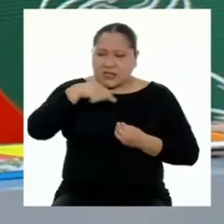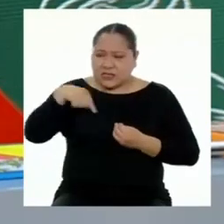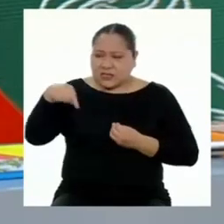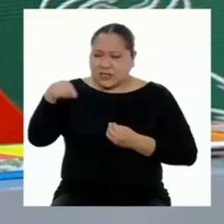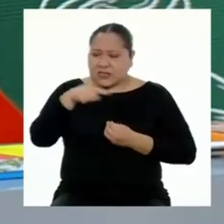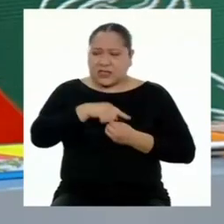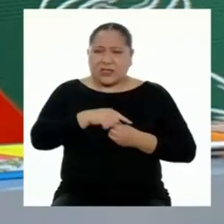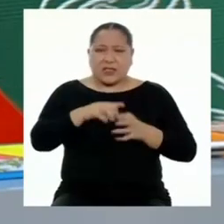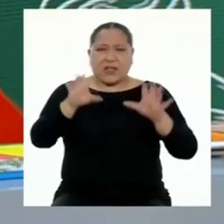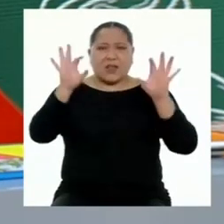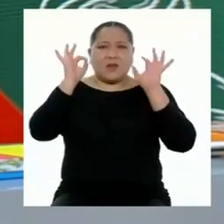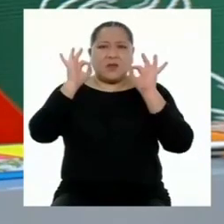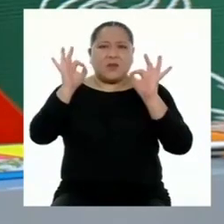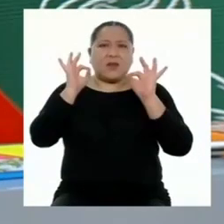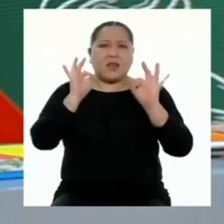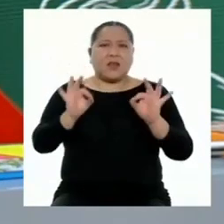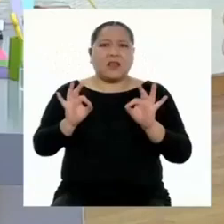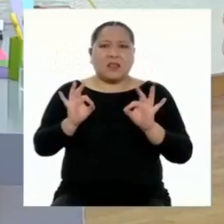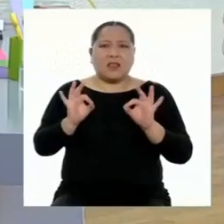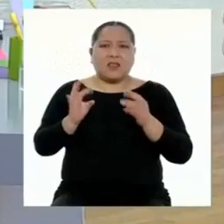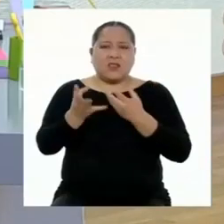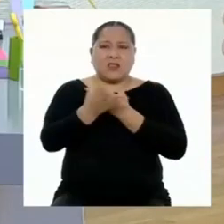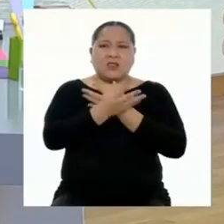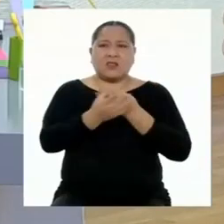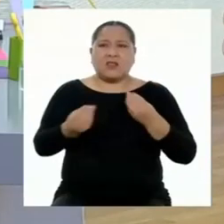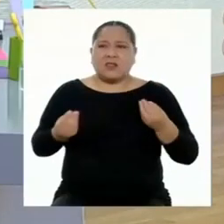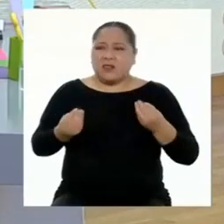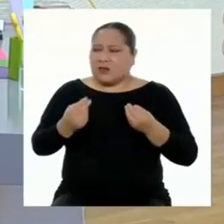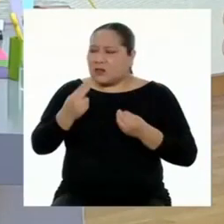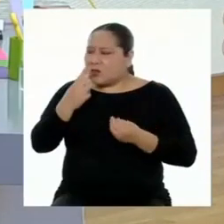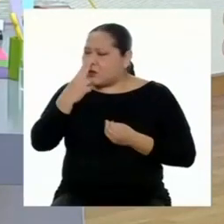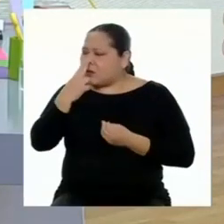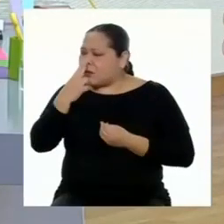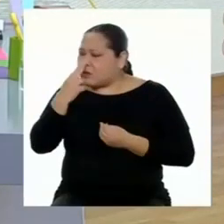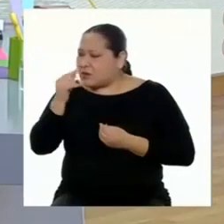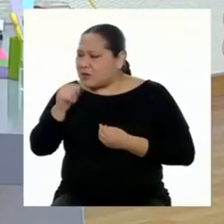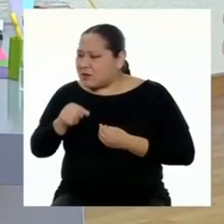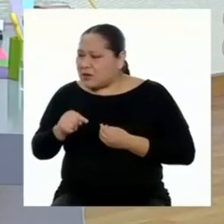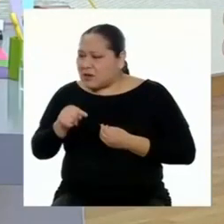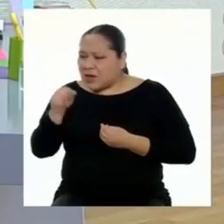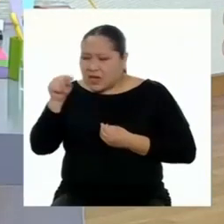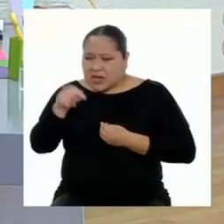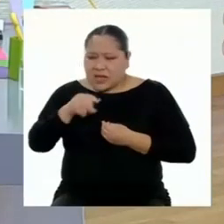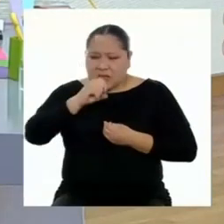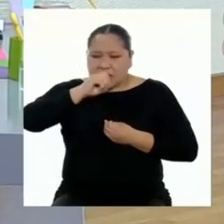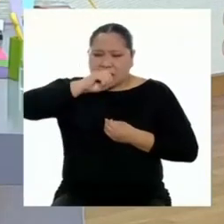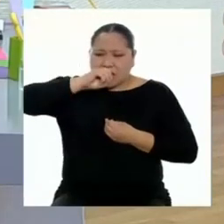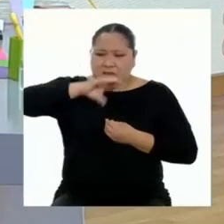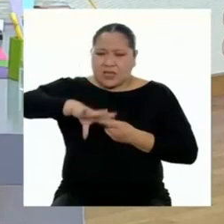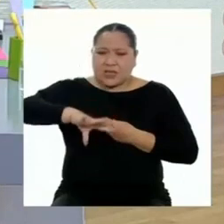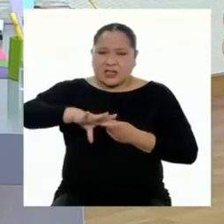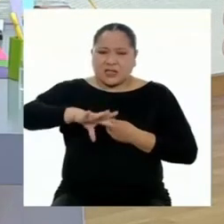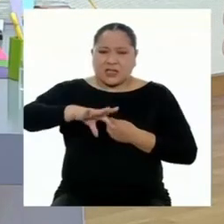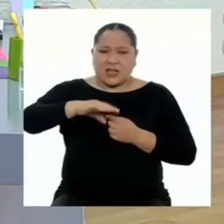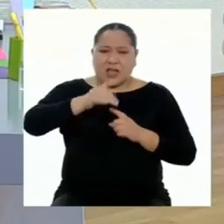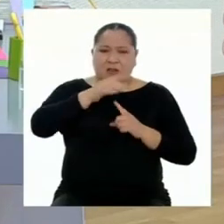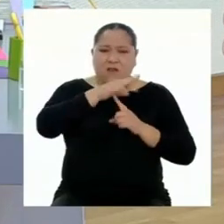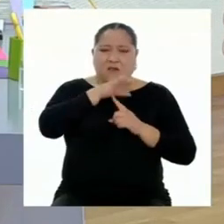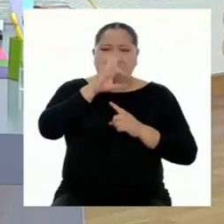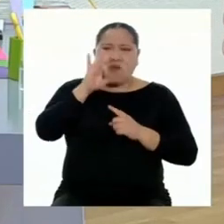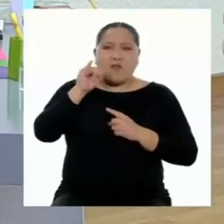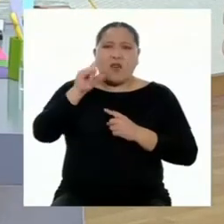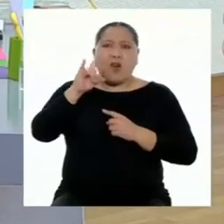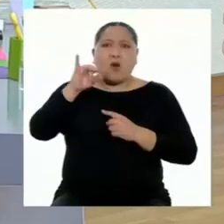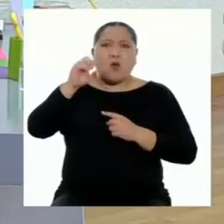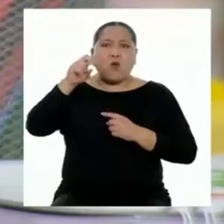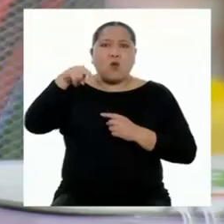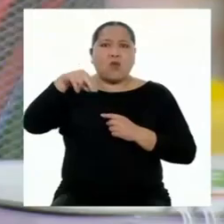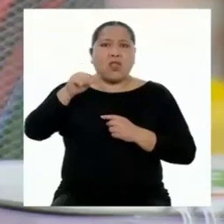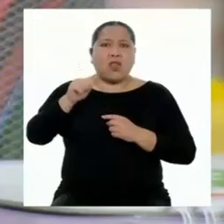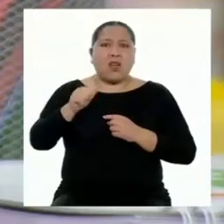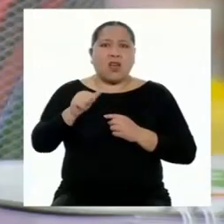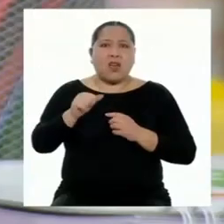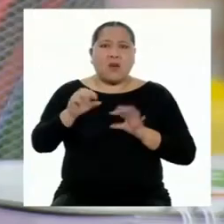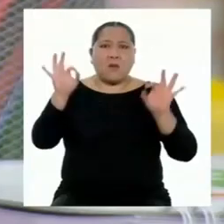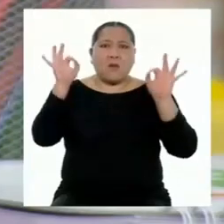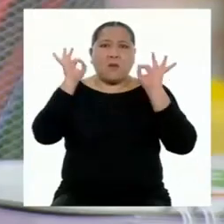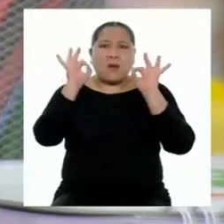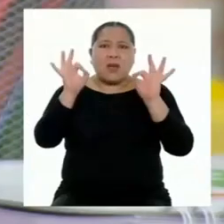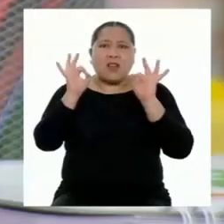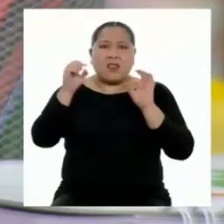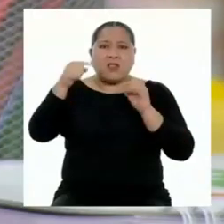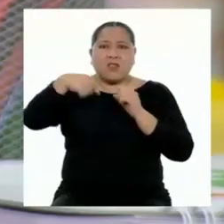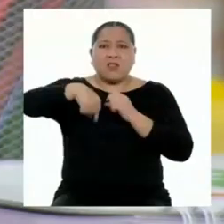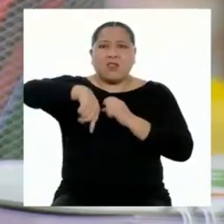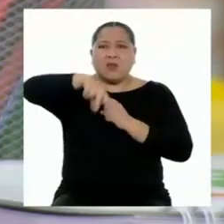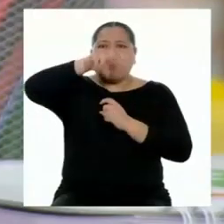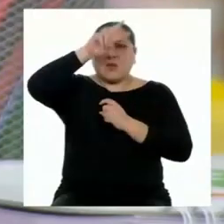en peligro de extinción! ¡Tocino! Ahí mismo lo dice. Fauna amenazada del Perú.